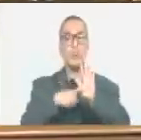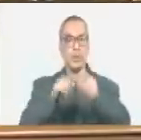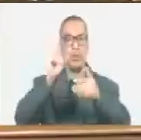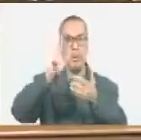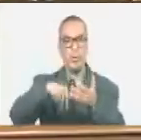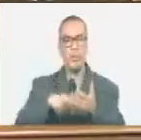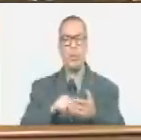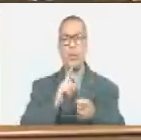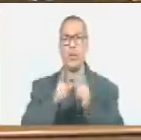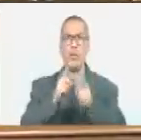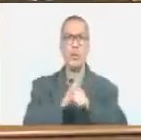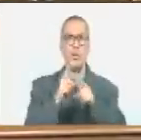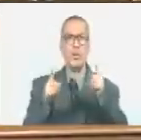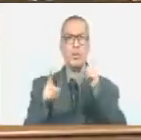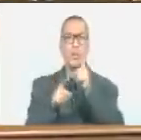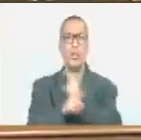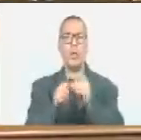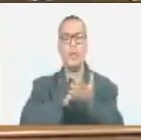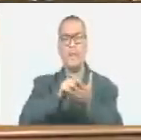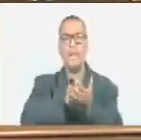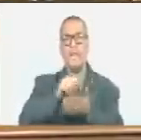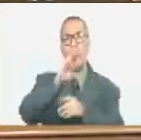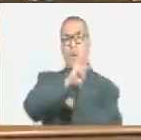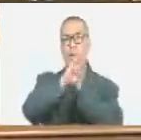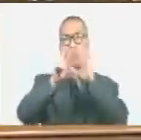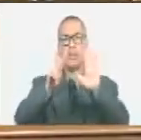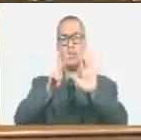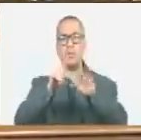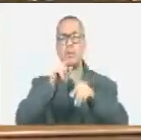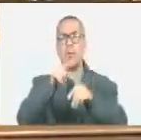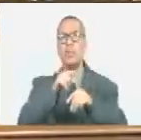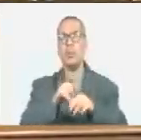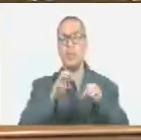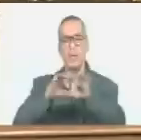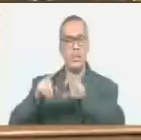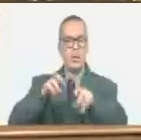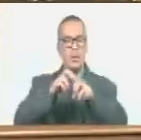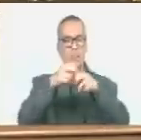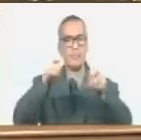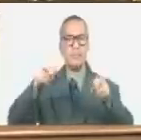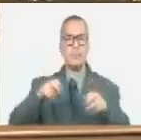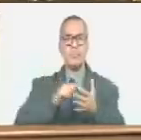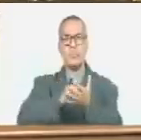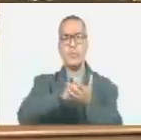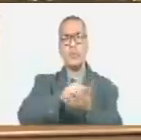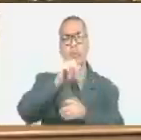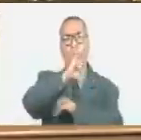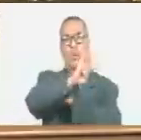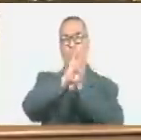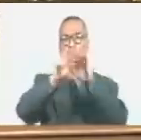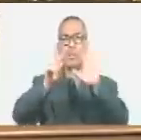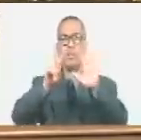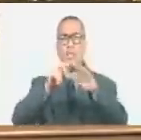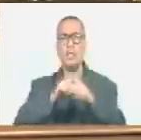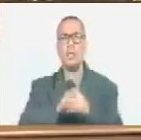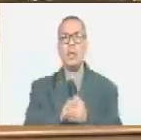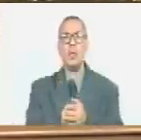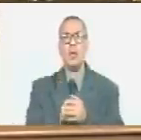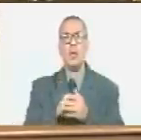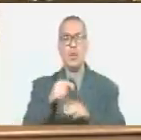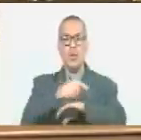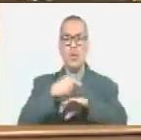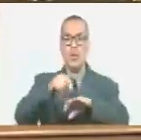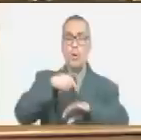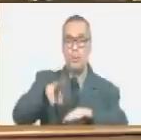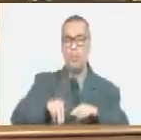aprobar con modificaciones el contenido del artículo 47, quedando redactado de la siguiente manera. Artículo 47. El Estado